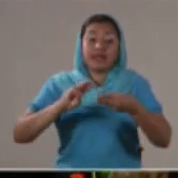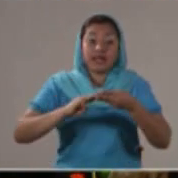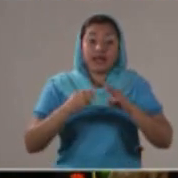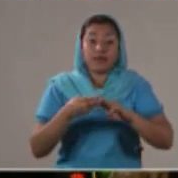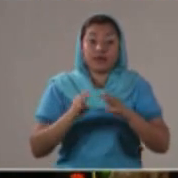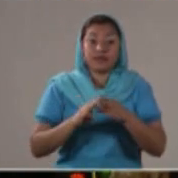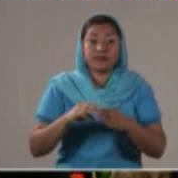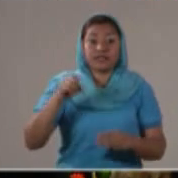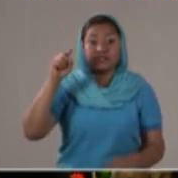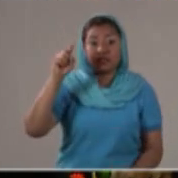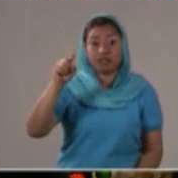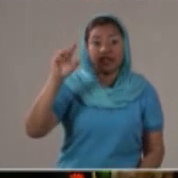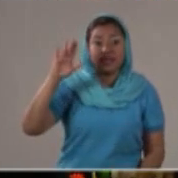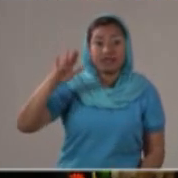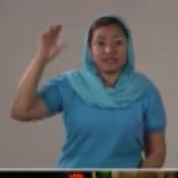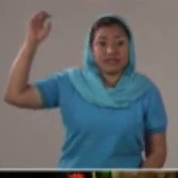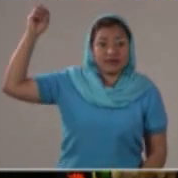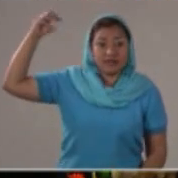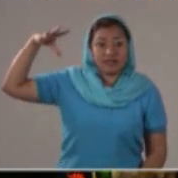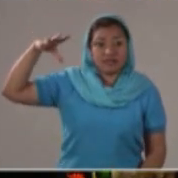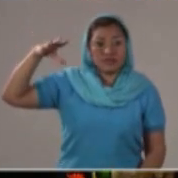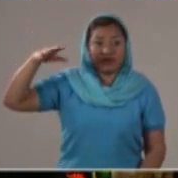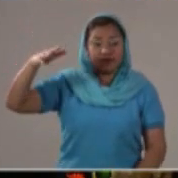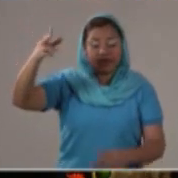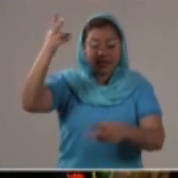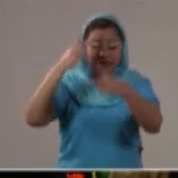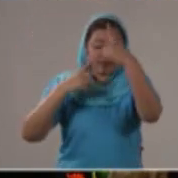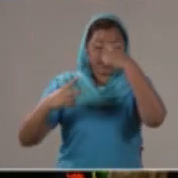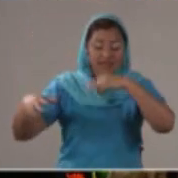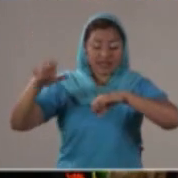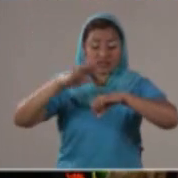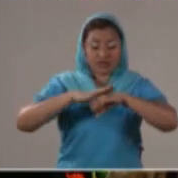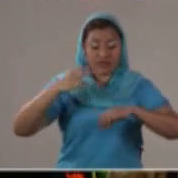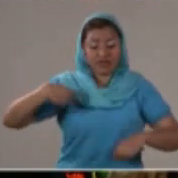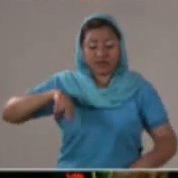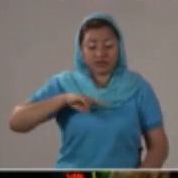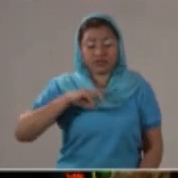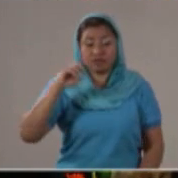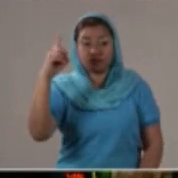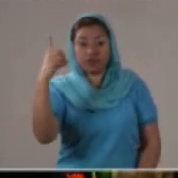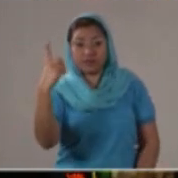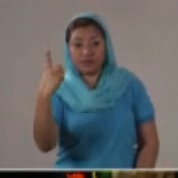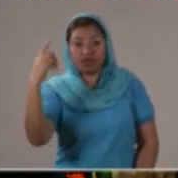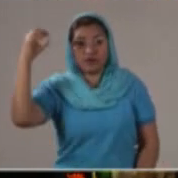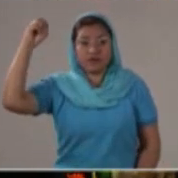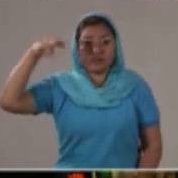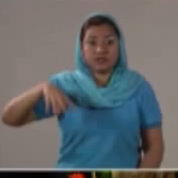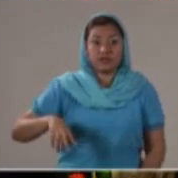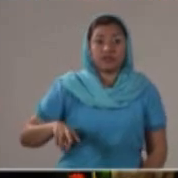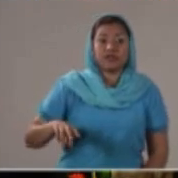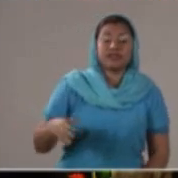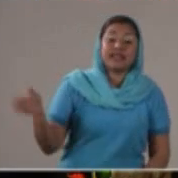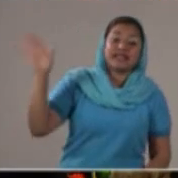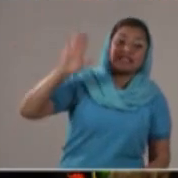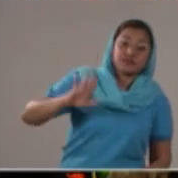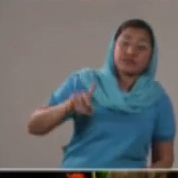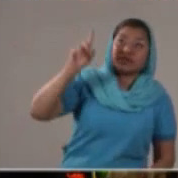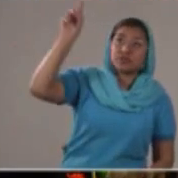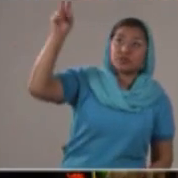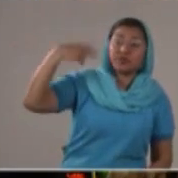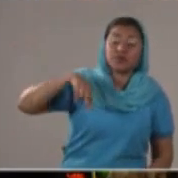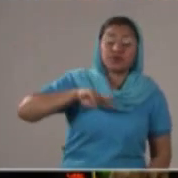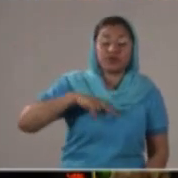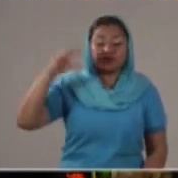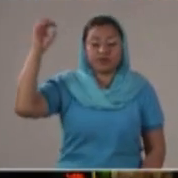esa bendición que caerá sobre nosotros. Primero bendecimos, tú nos bendecirás después,